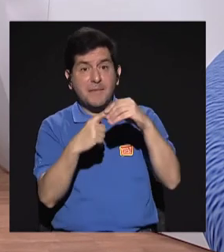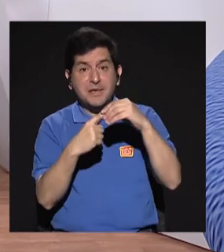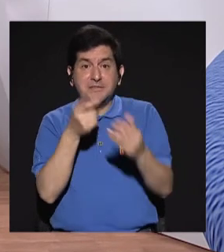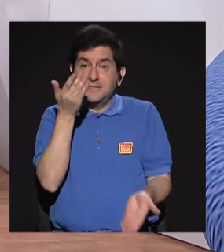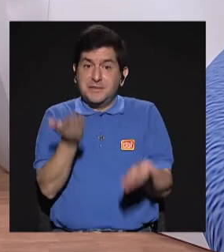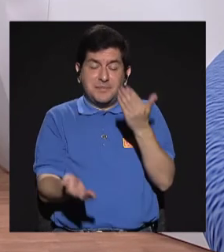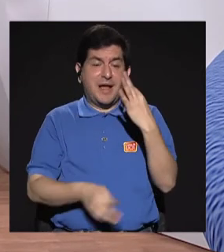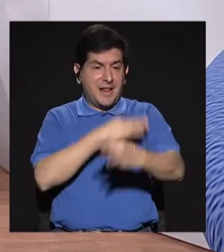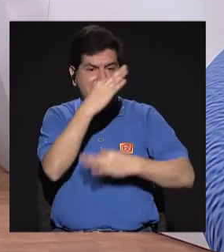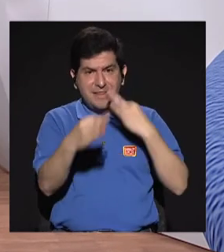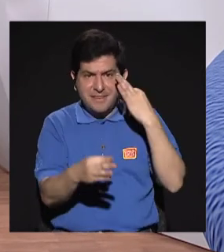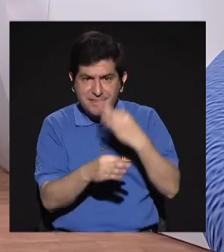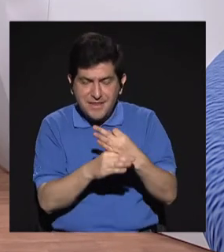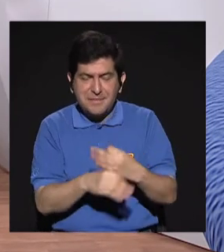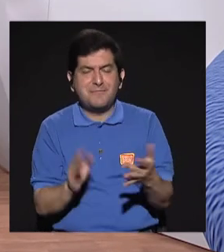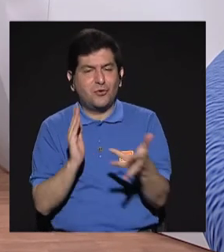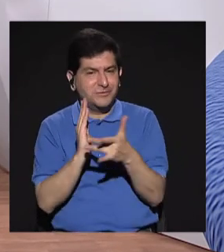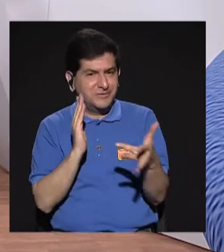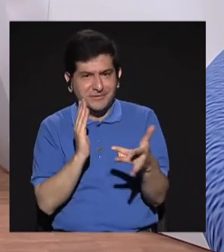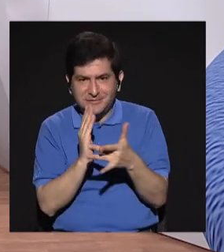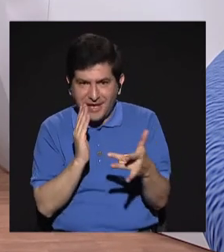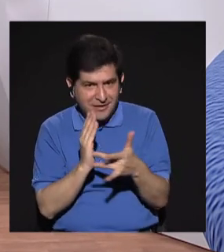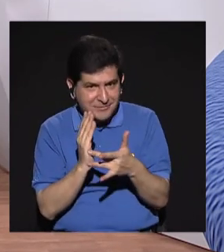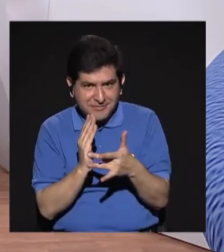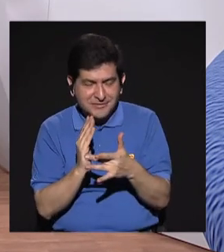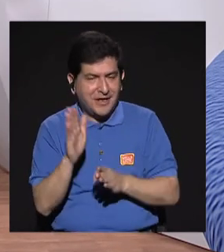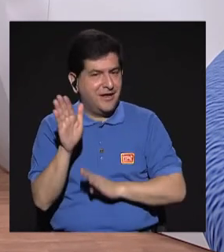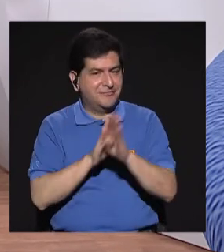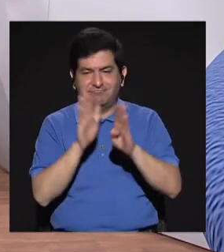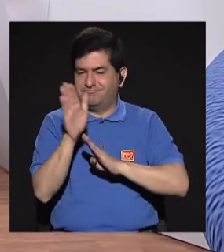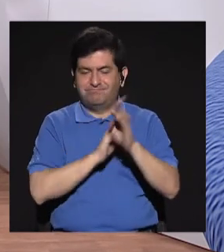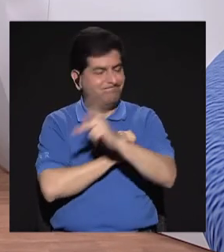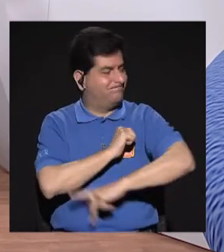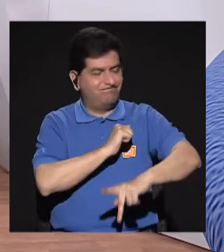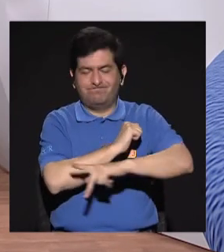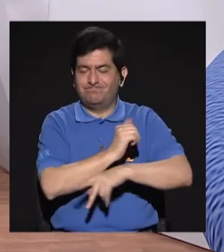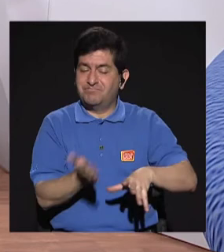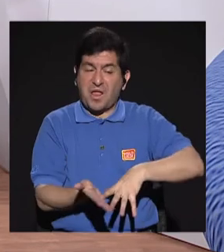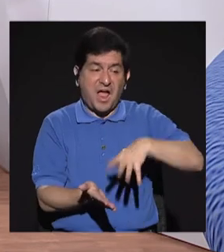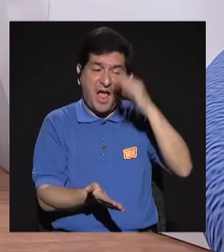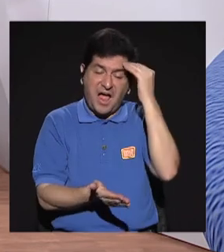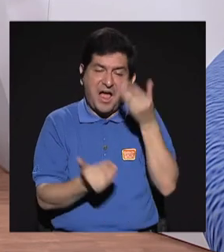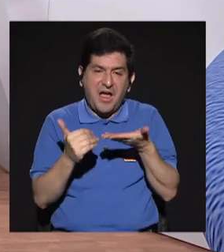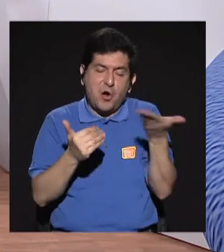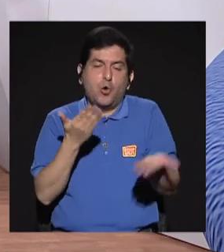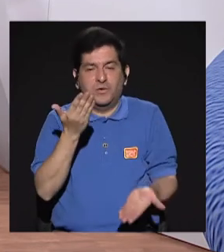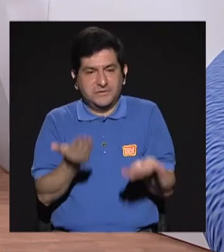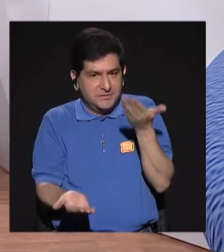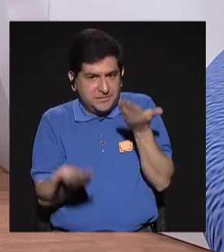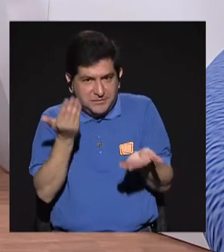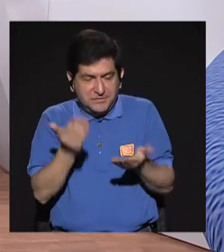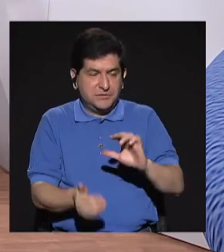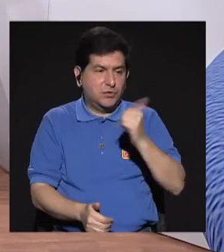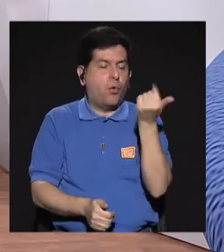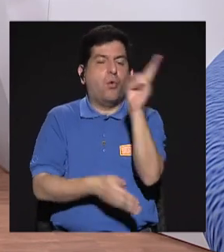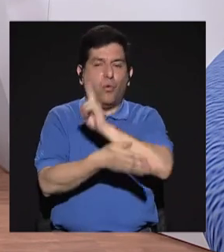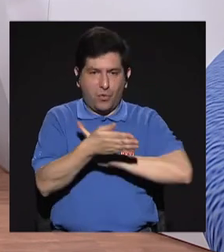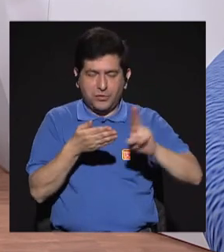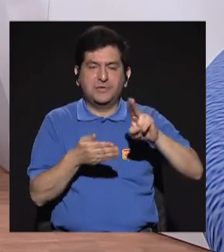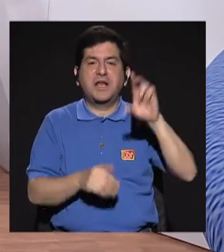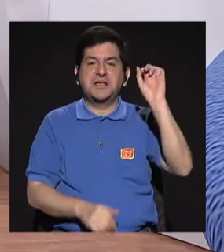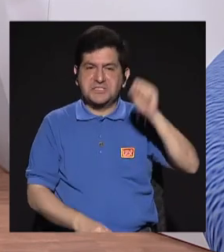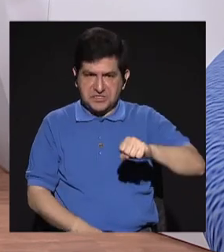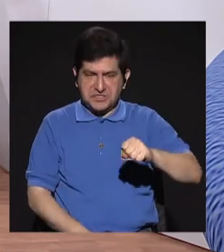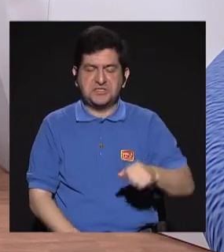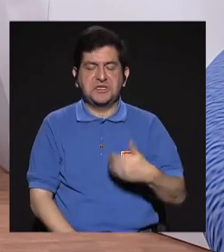lo principal es que tal vez este tipo de técnicas no como no se desarrolla en el país no aprendemos algunas cosas que tal vez en